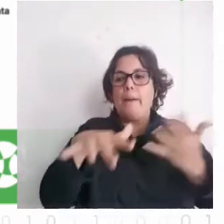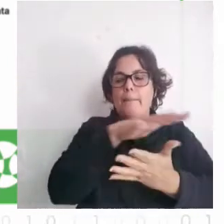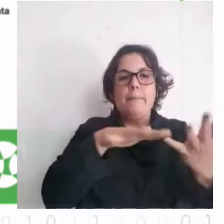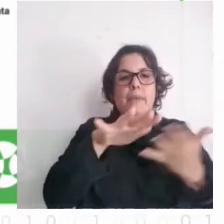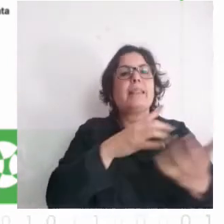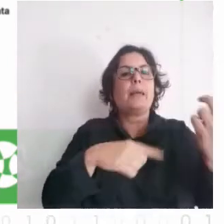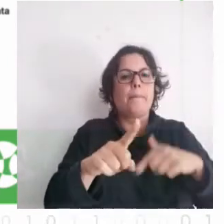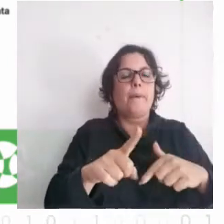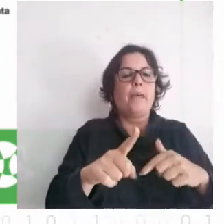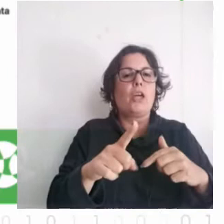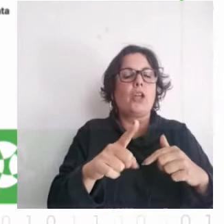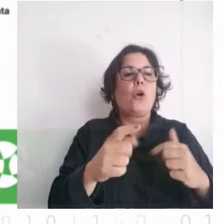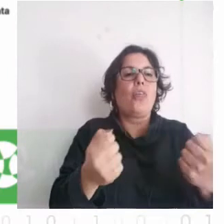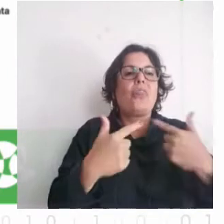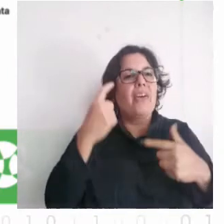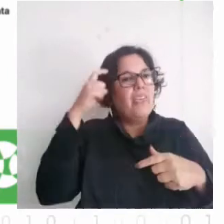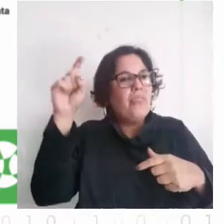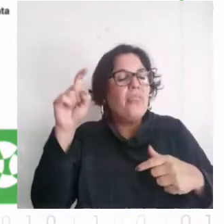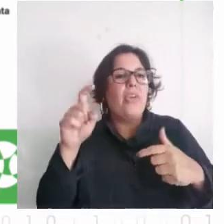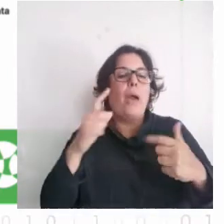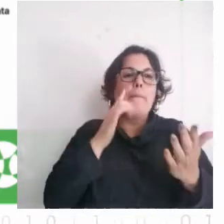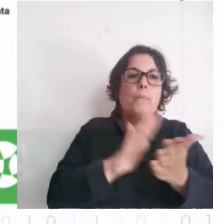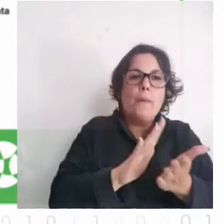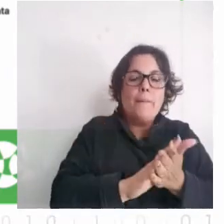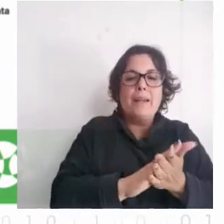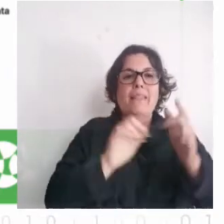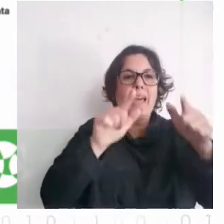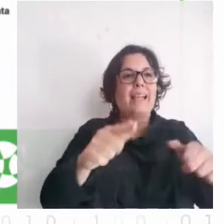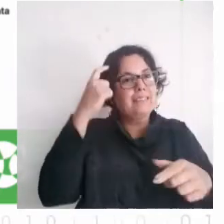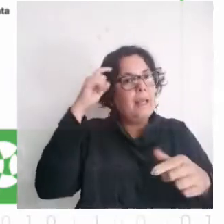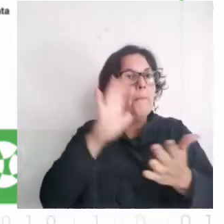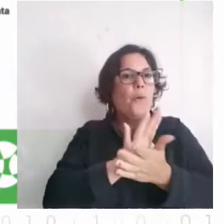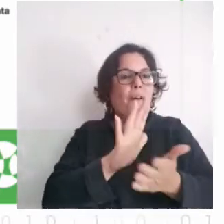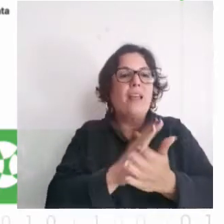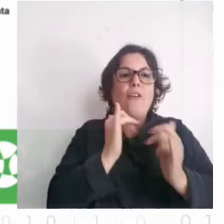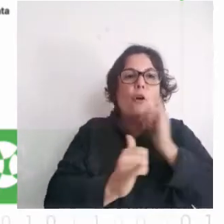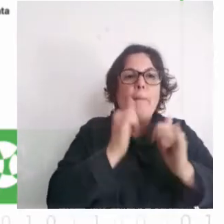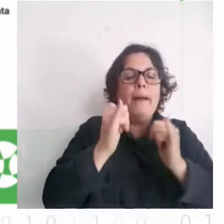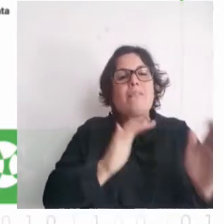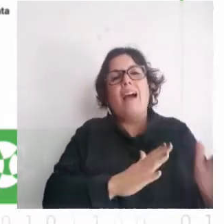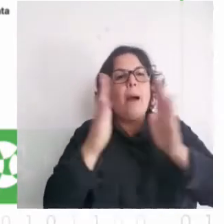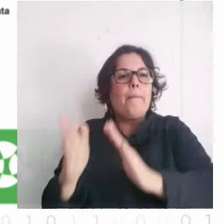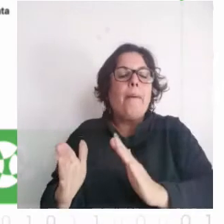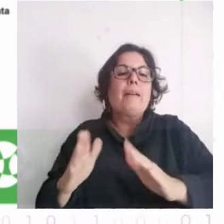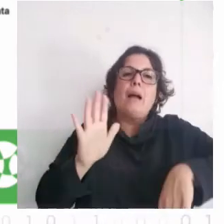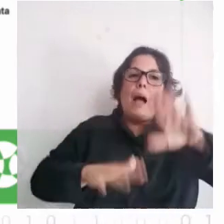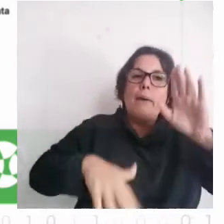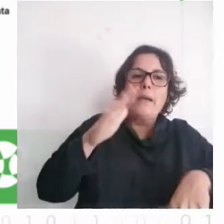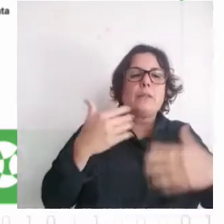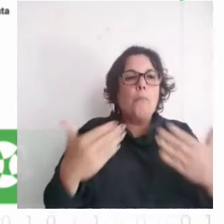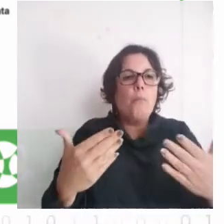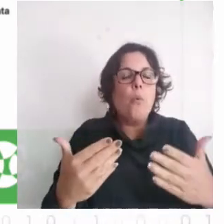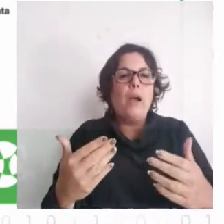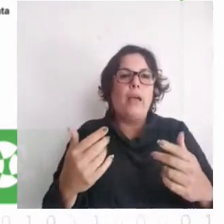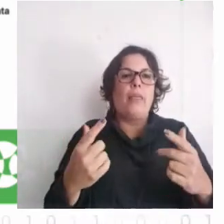nos dan una idea de probabilidades, y esas probabilidades son informativas más allá que a veces puedan llegar a parecerse al